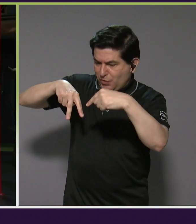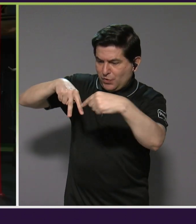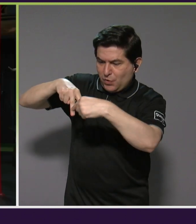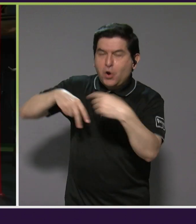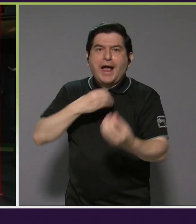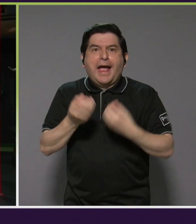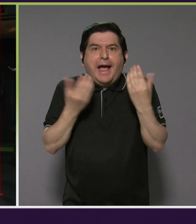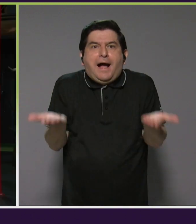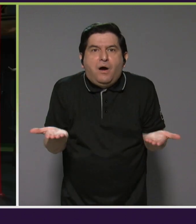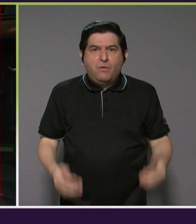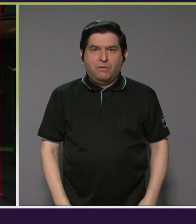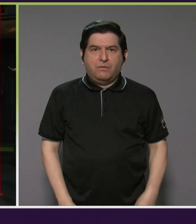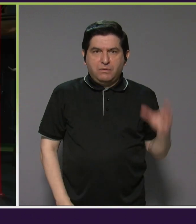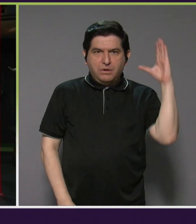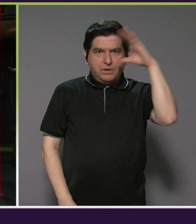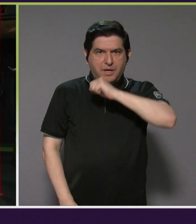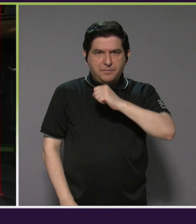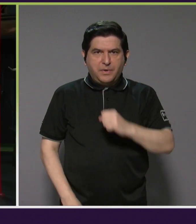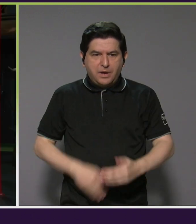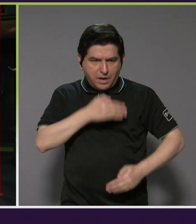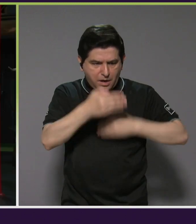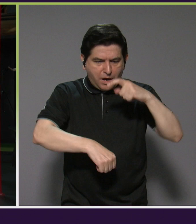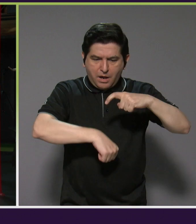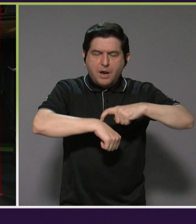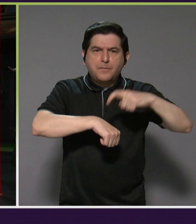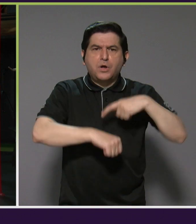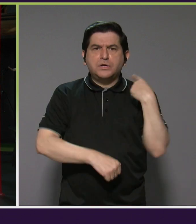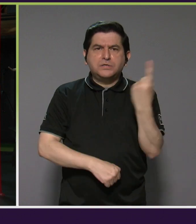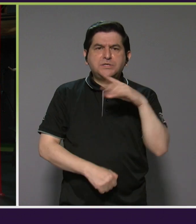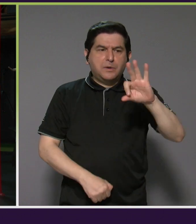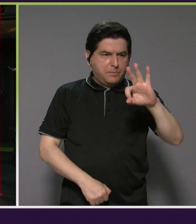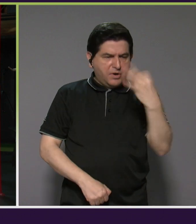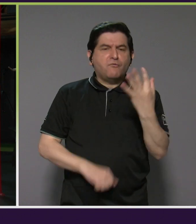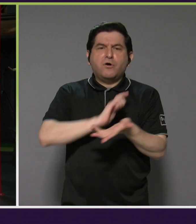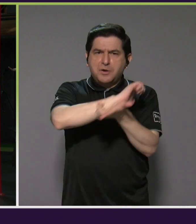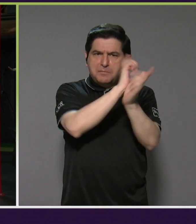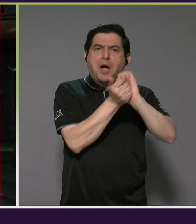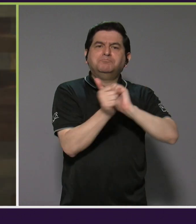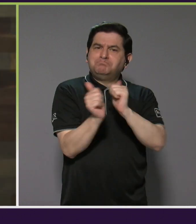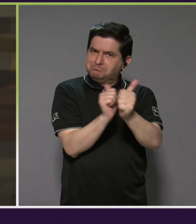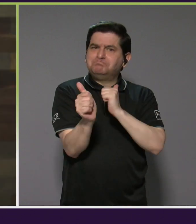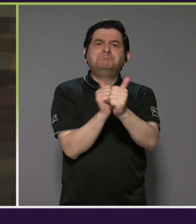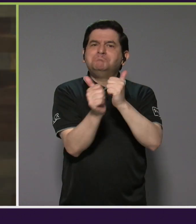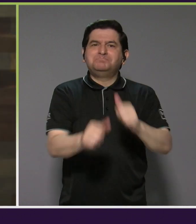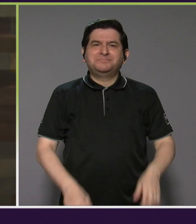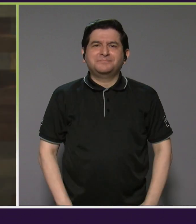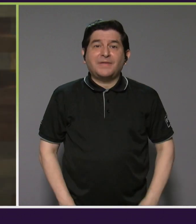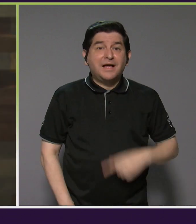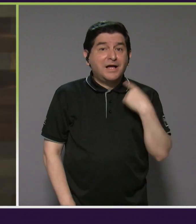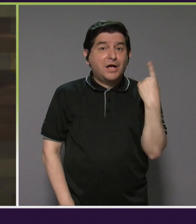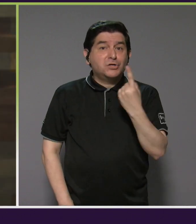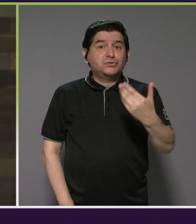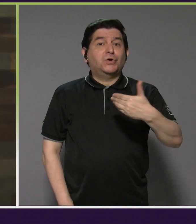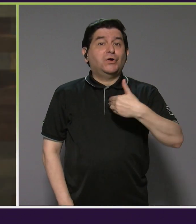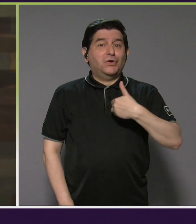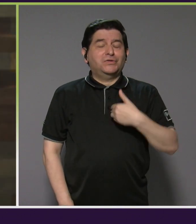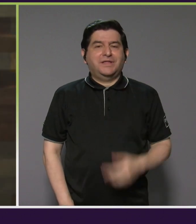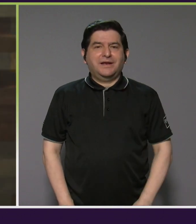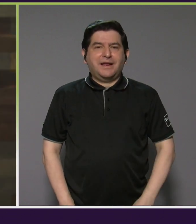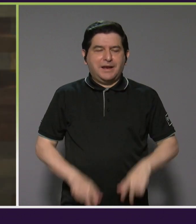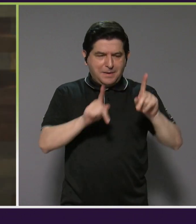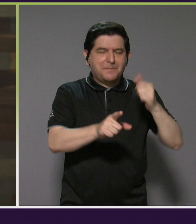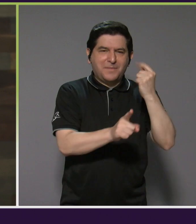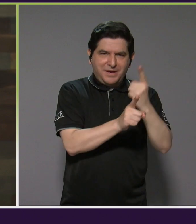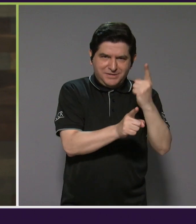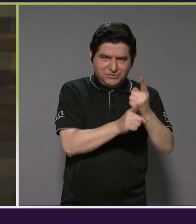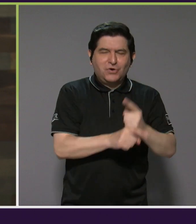hacer? Y me he dado cuenta que conforme va pasando el tiempo, siempre hay una manera de adaptar el deporte. Es nada más de tener la gente correcta,